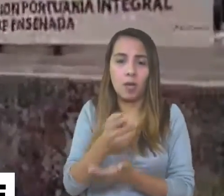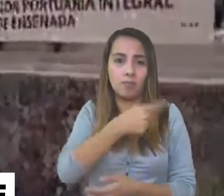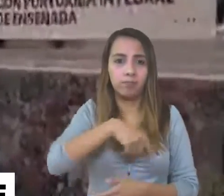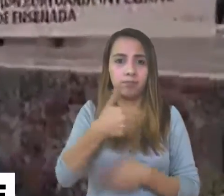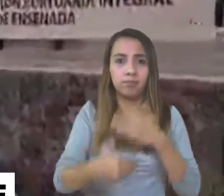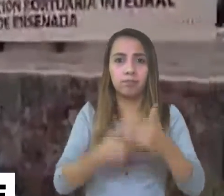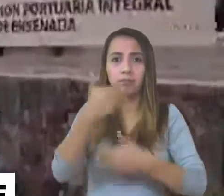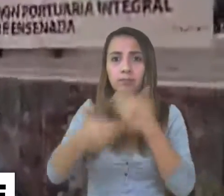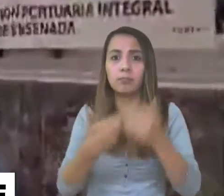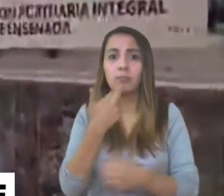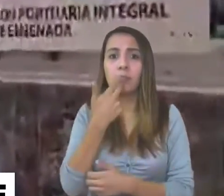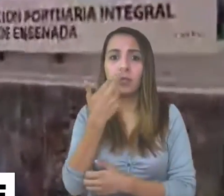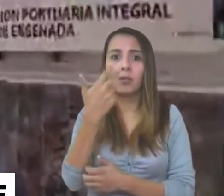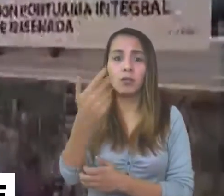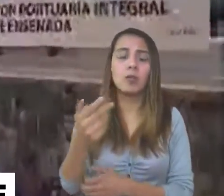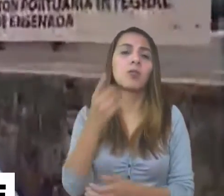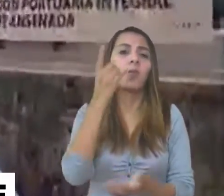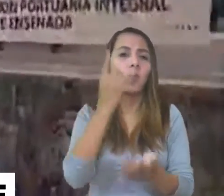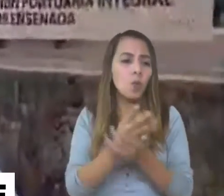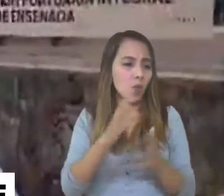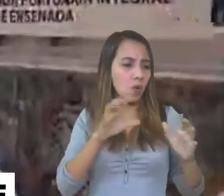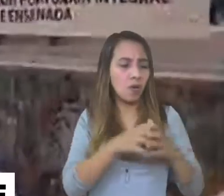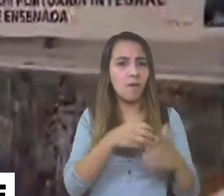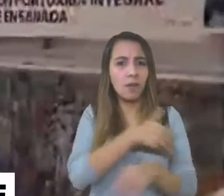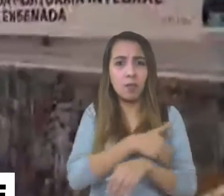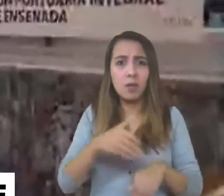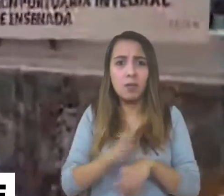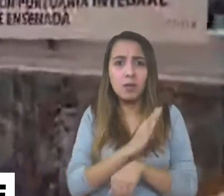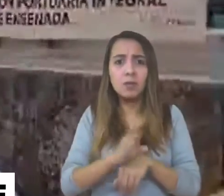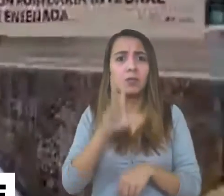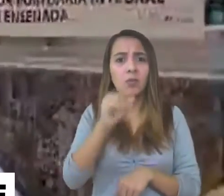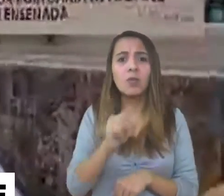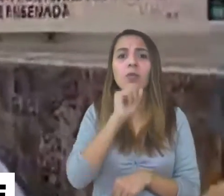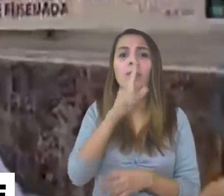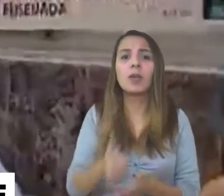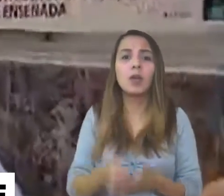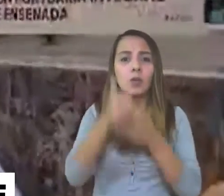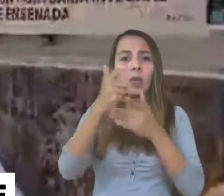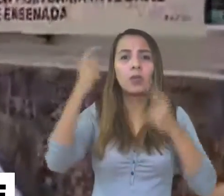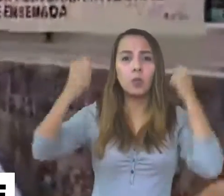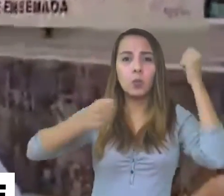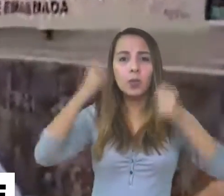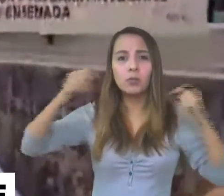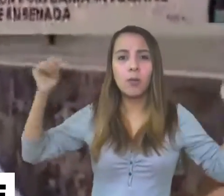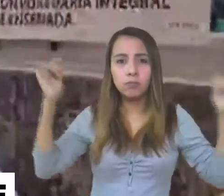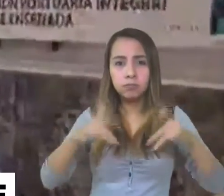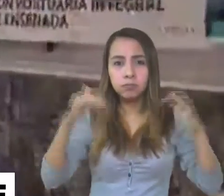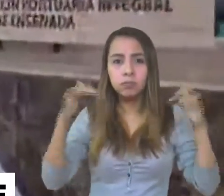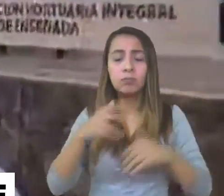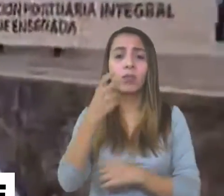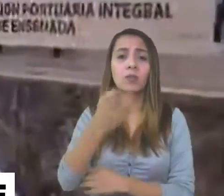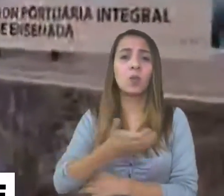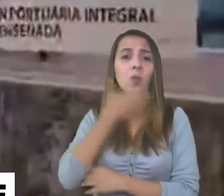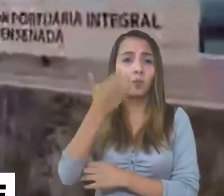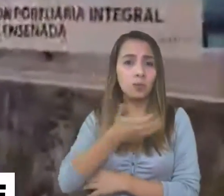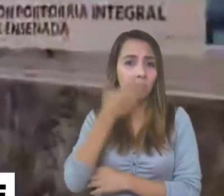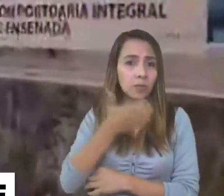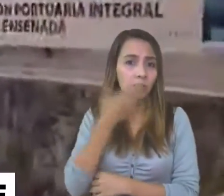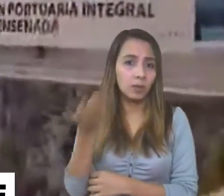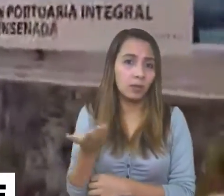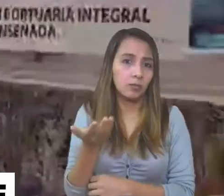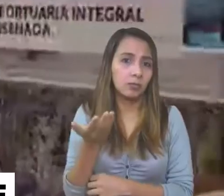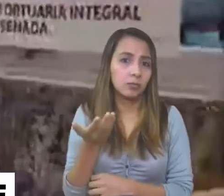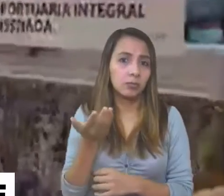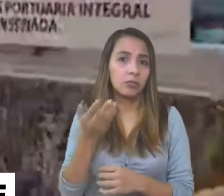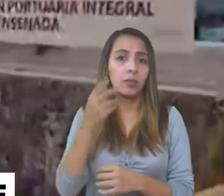través de las familias directamente beneficiadas, sino también por el turismo. Correcto. Y pues por la tradición, porque pues Ensenada